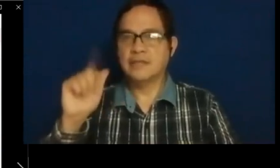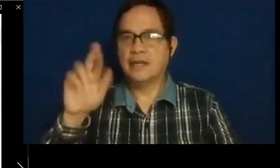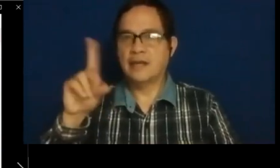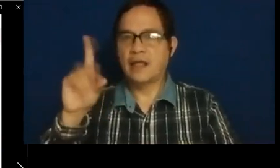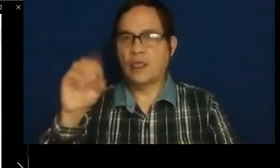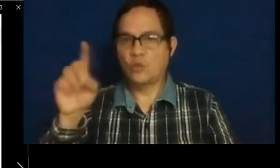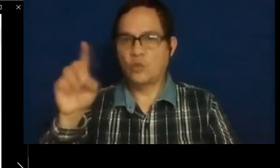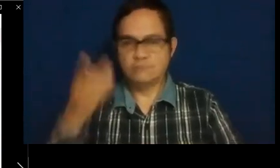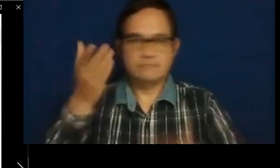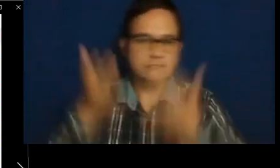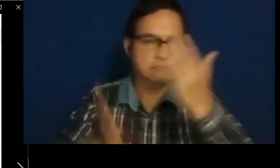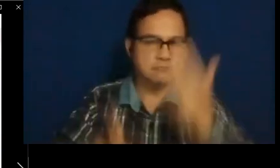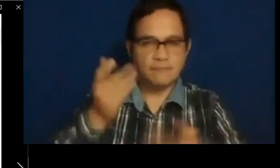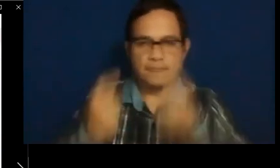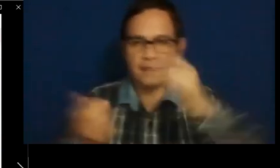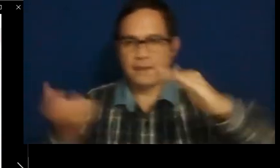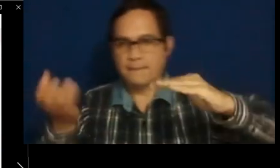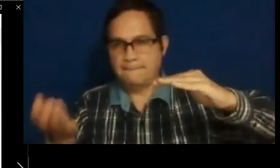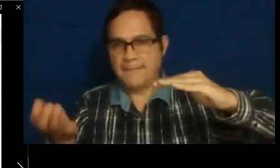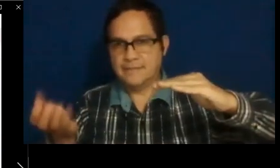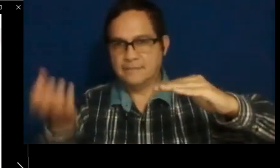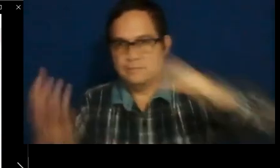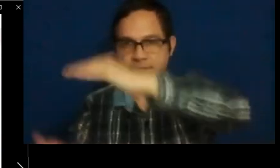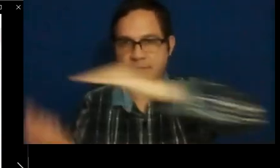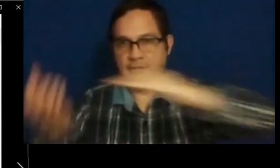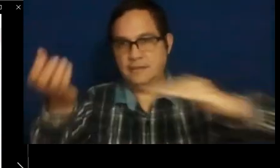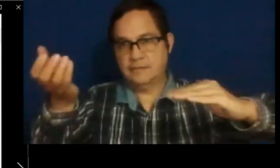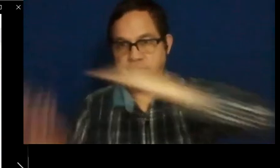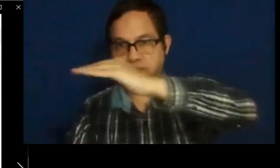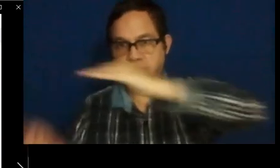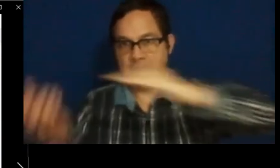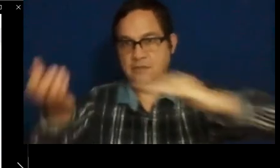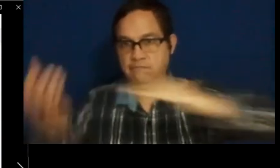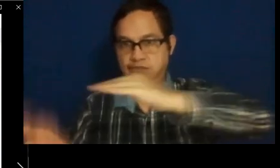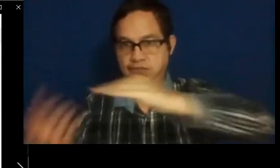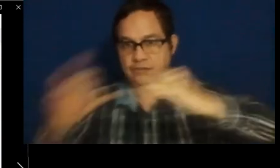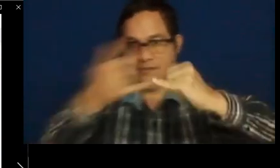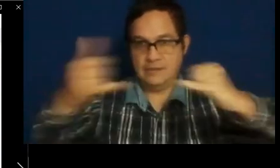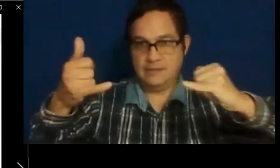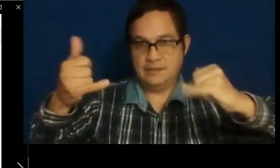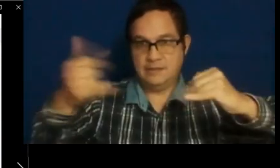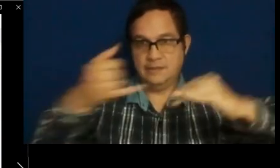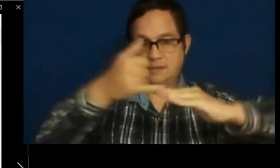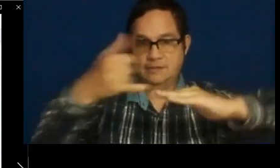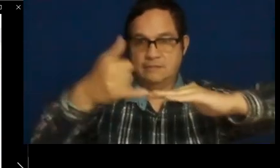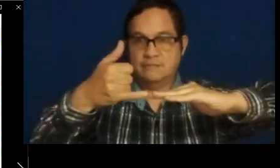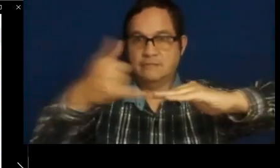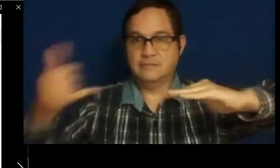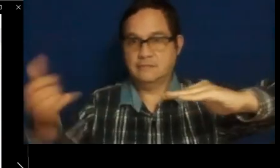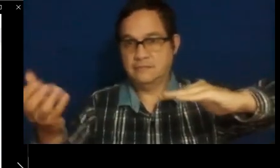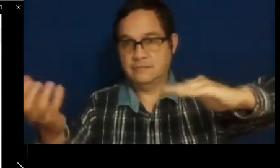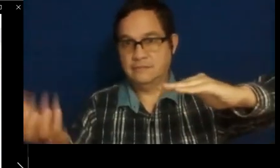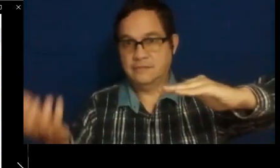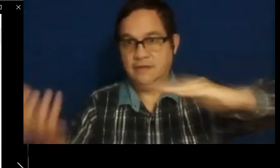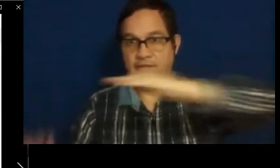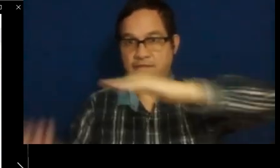yo modifique los pesos que intervienen en el sistema dinámico. ¿Listo? No hemos visto, digamos que todavía la parte,